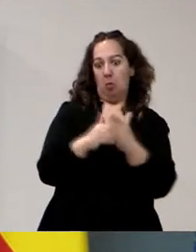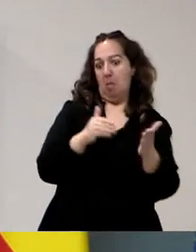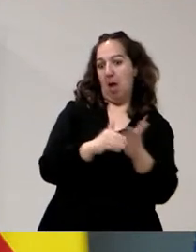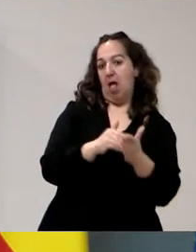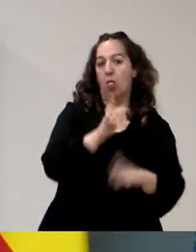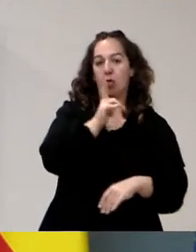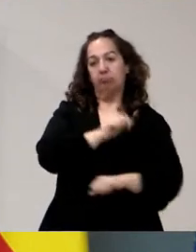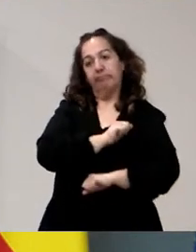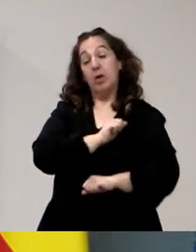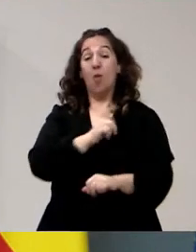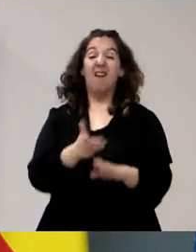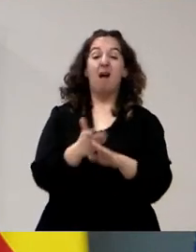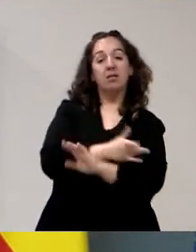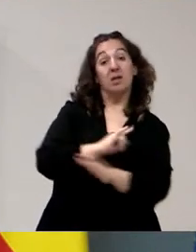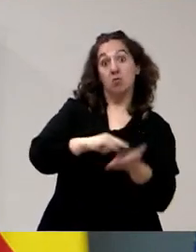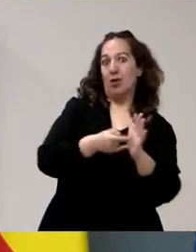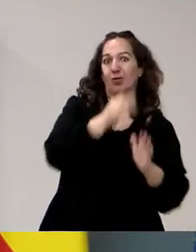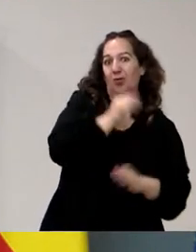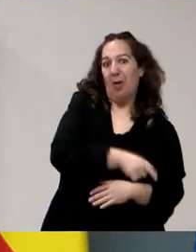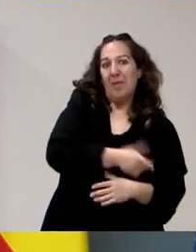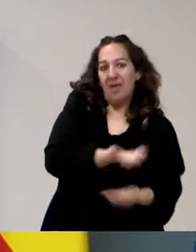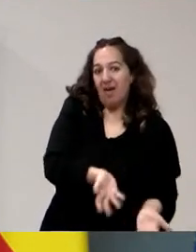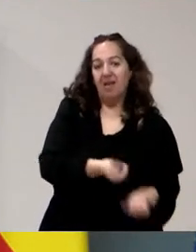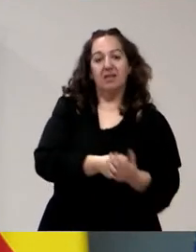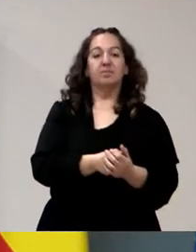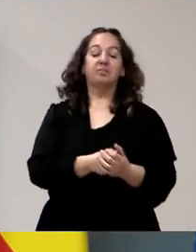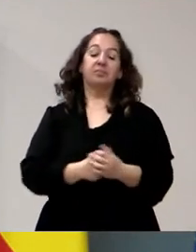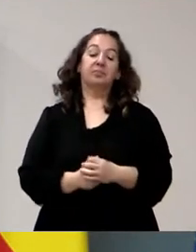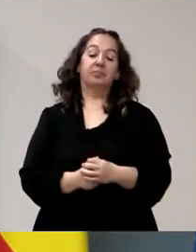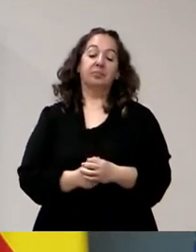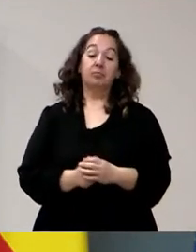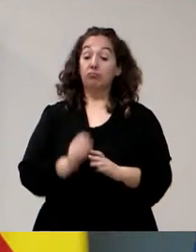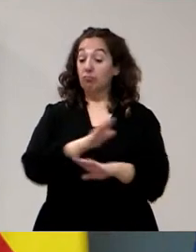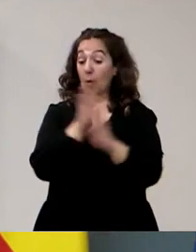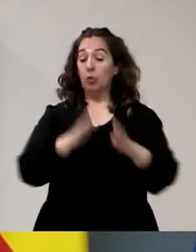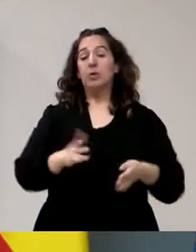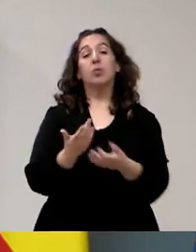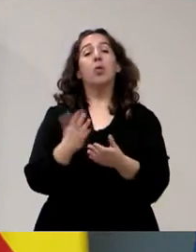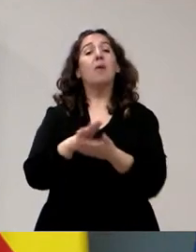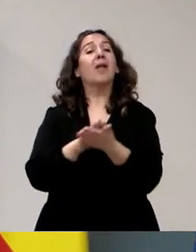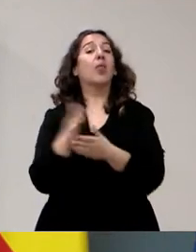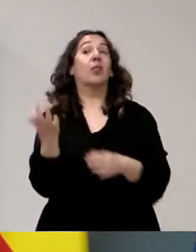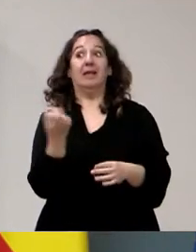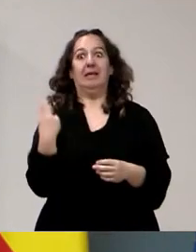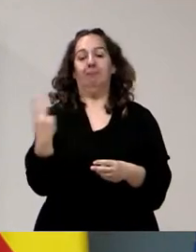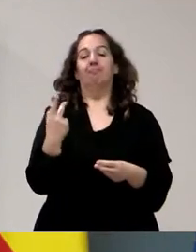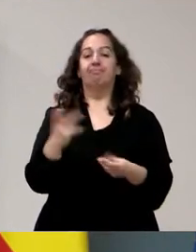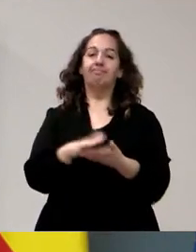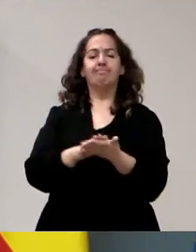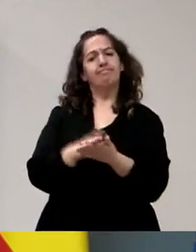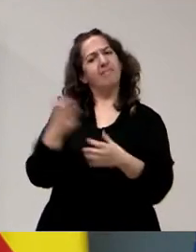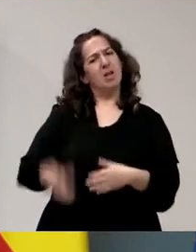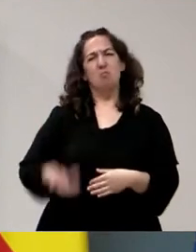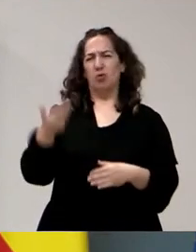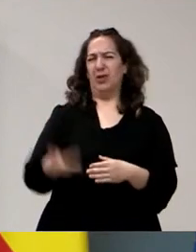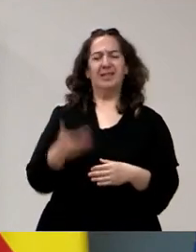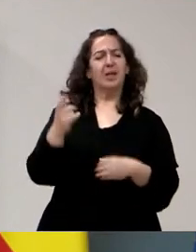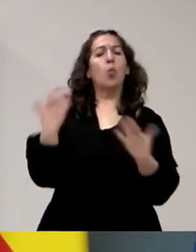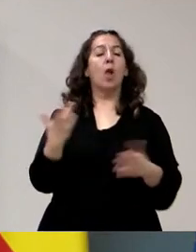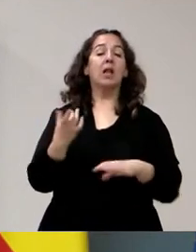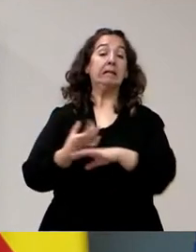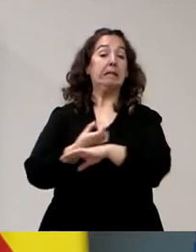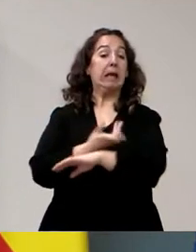anteproyecto en este momento Y por último hemos hablado de un asunto crucial la terminal